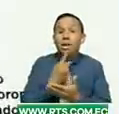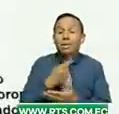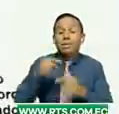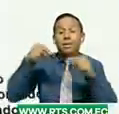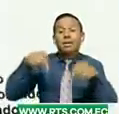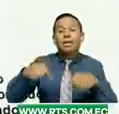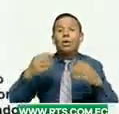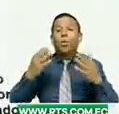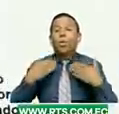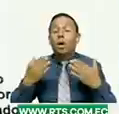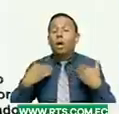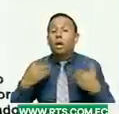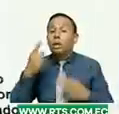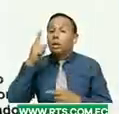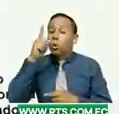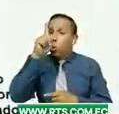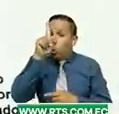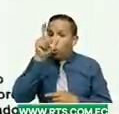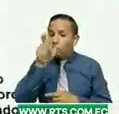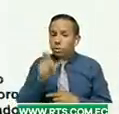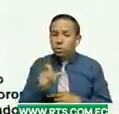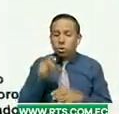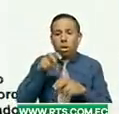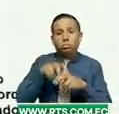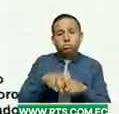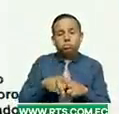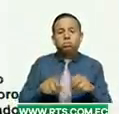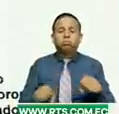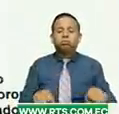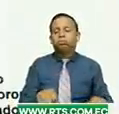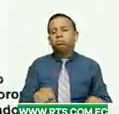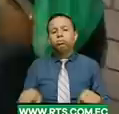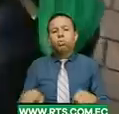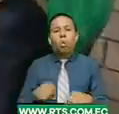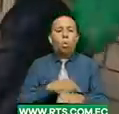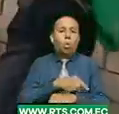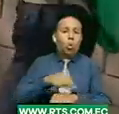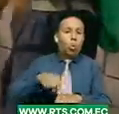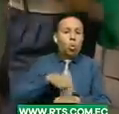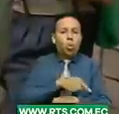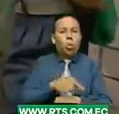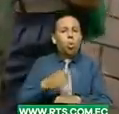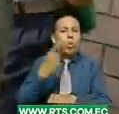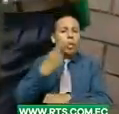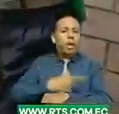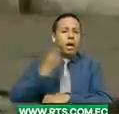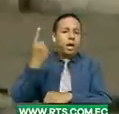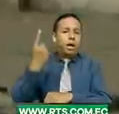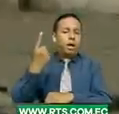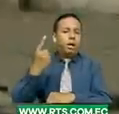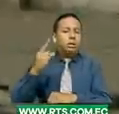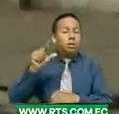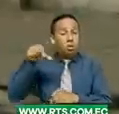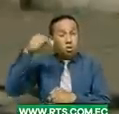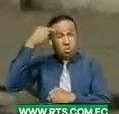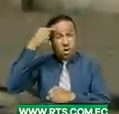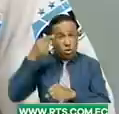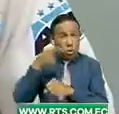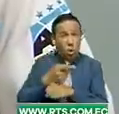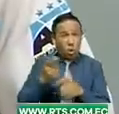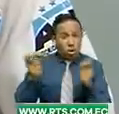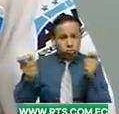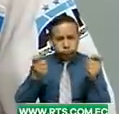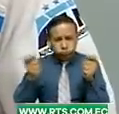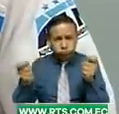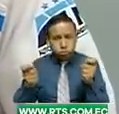la circulación de una persona en motocicleta las 24 horas, mientras dure el estado de excepción.